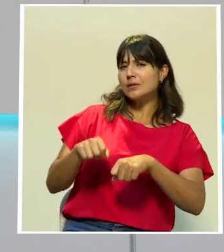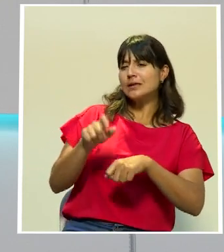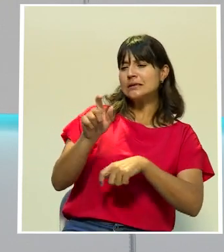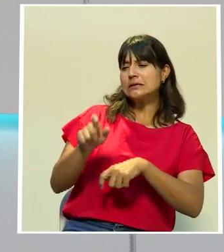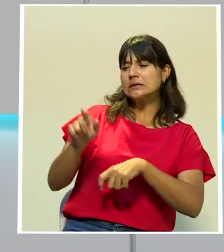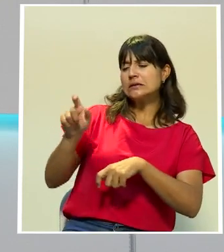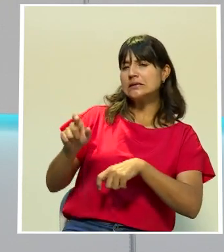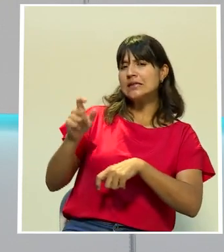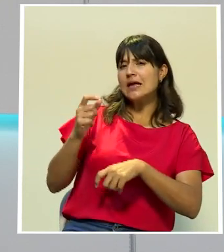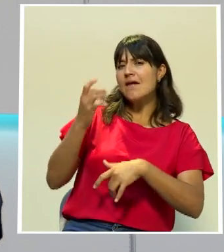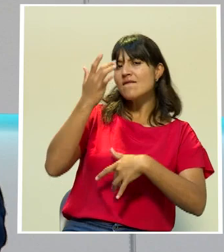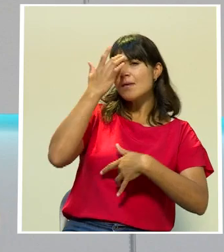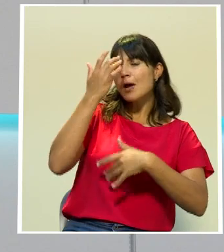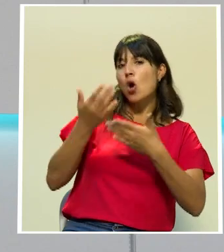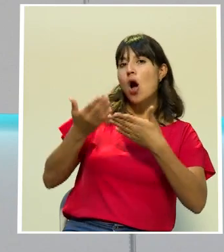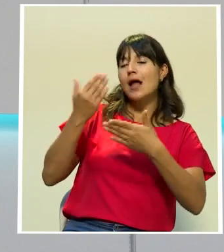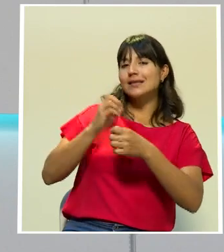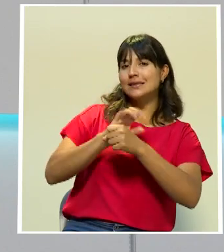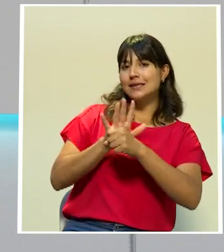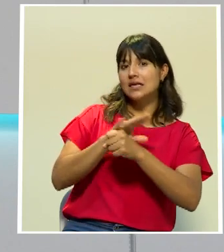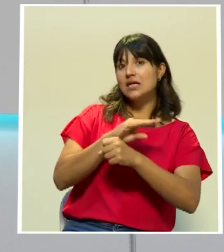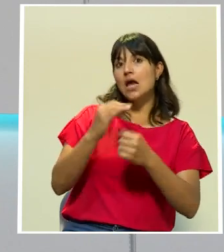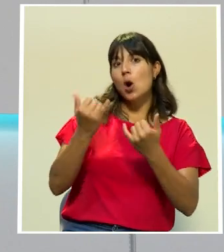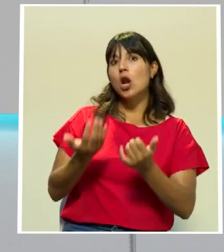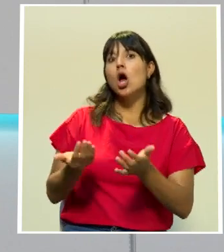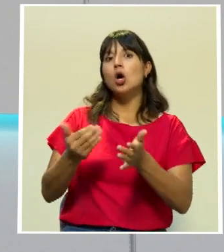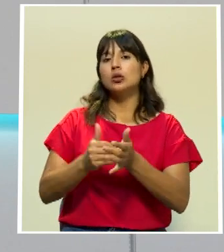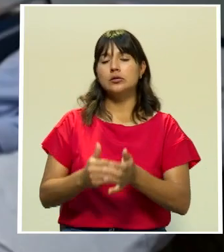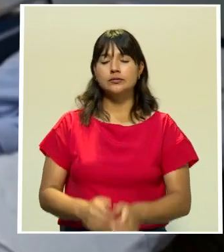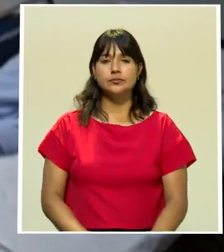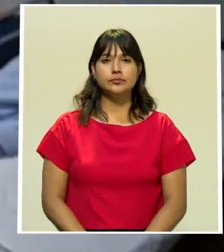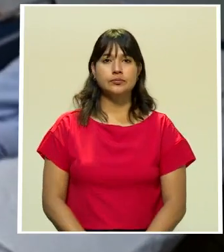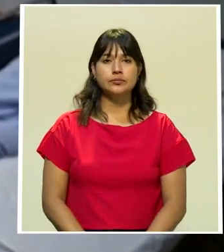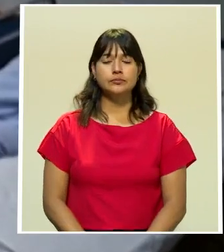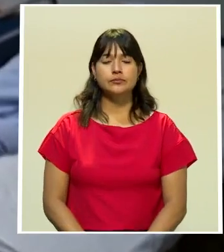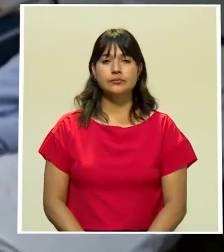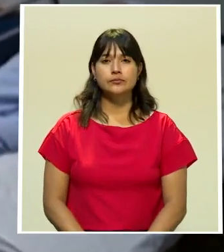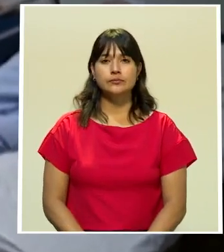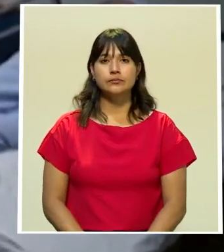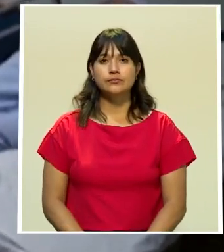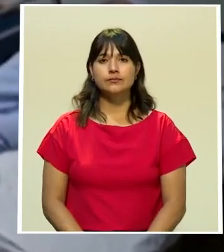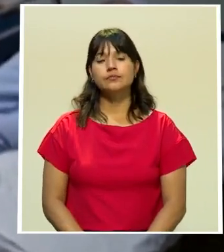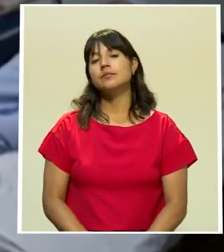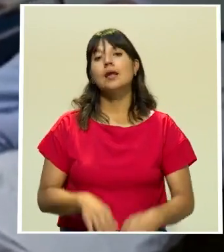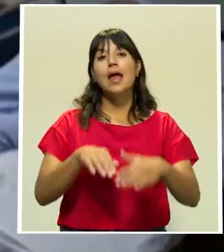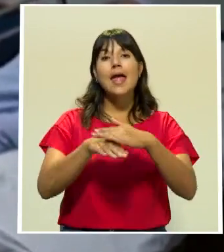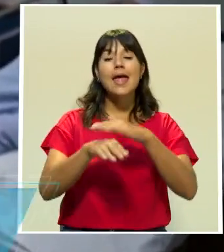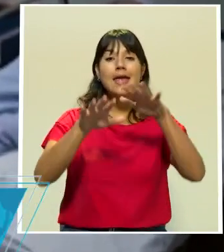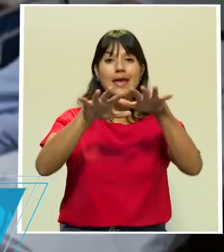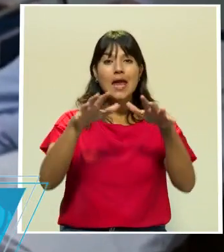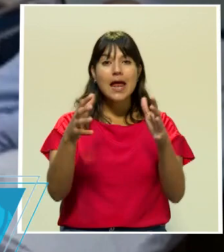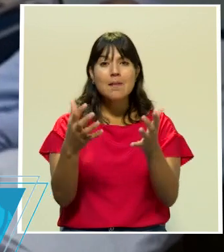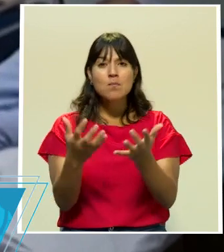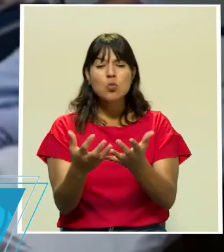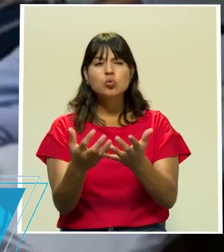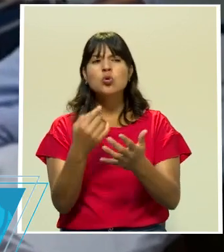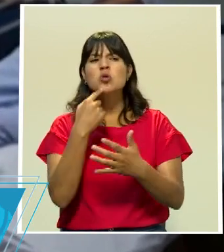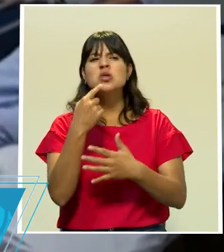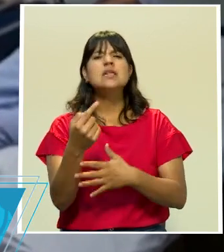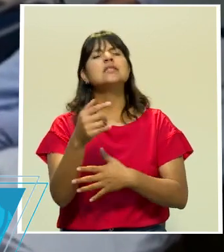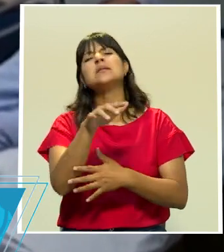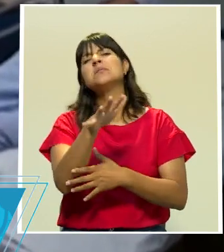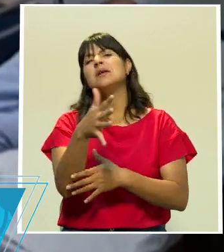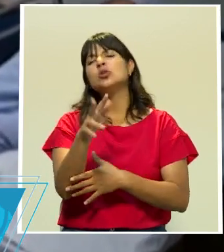país por el virus, reinfecciones. En el mundo se habla de menos de 20 casos